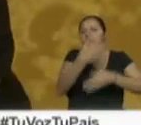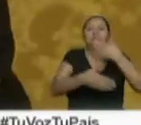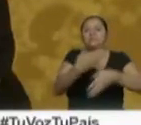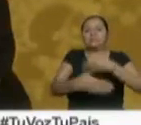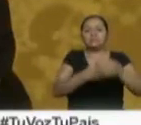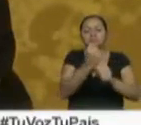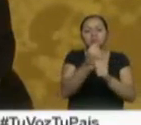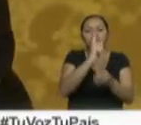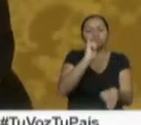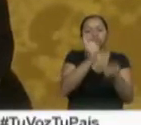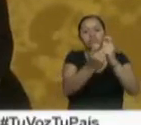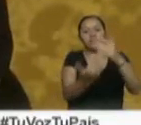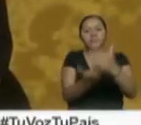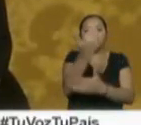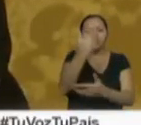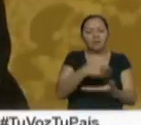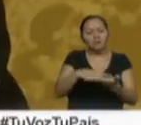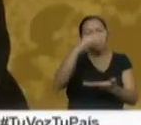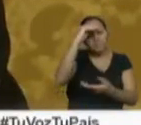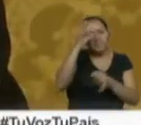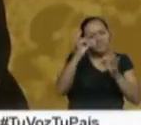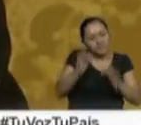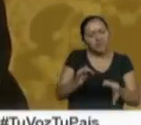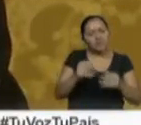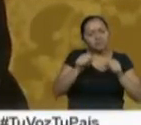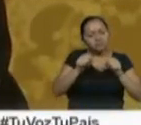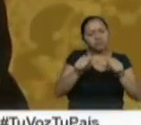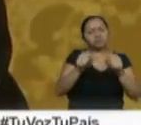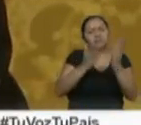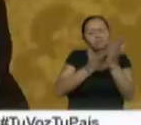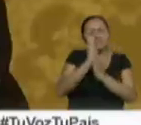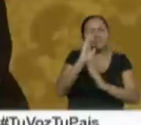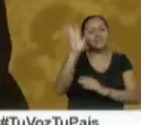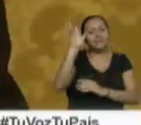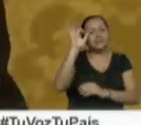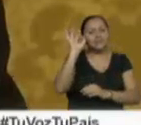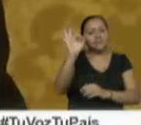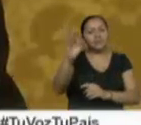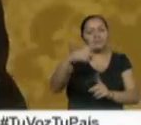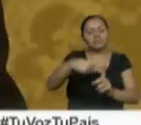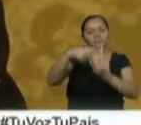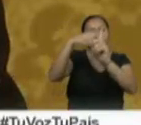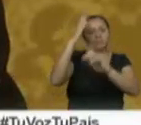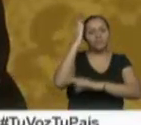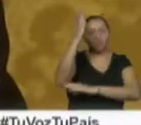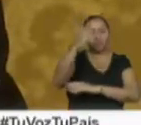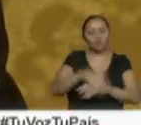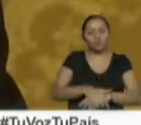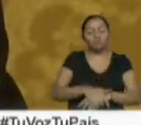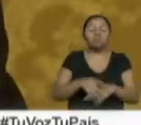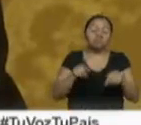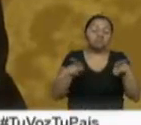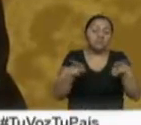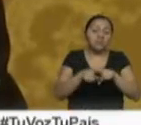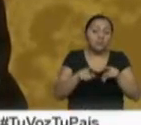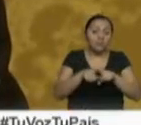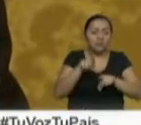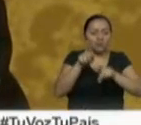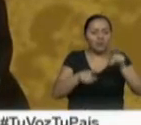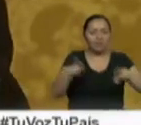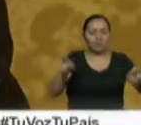este Ecuador, que ha aprendido a contar con el porvenir y a creer en el futuro. Porque solo hay futuro para